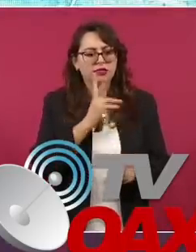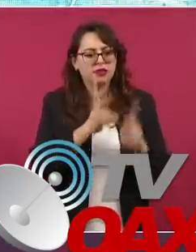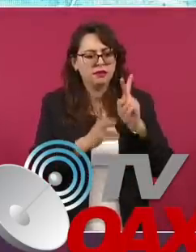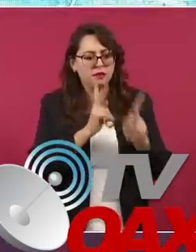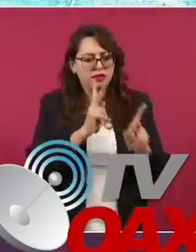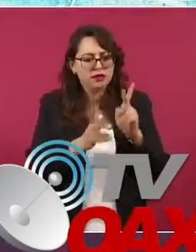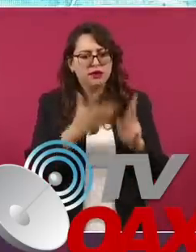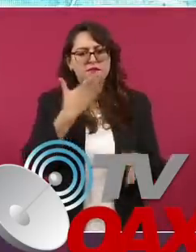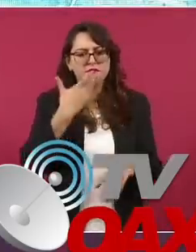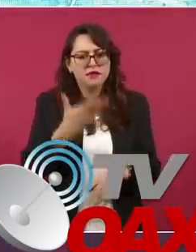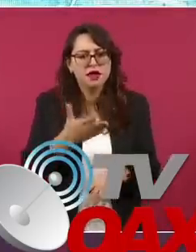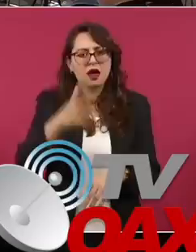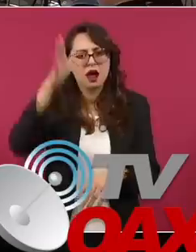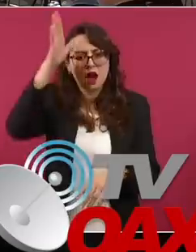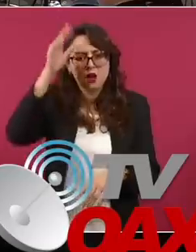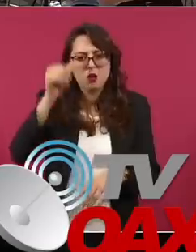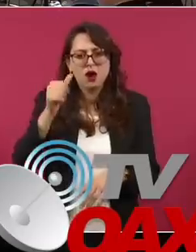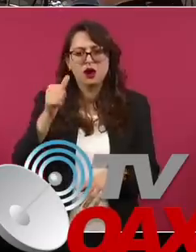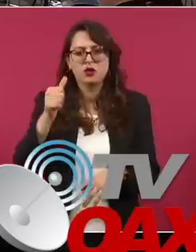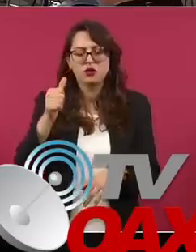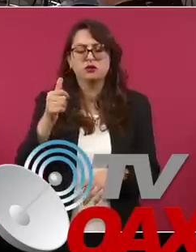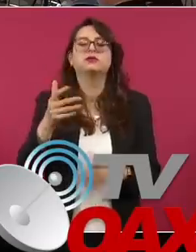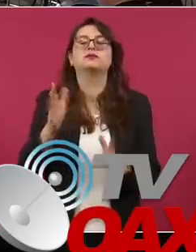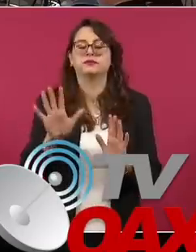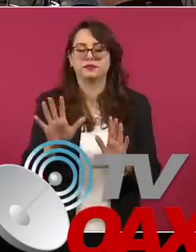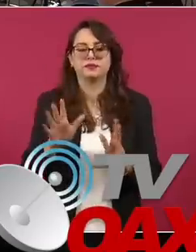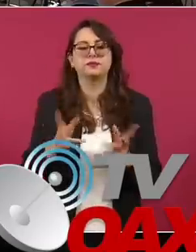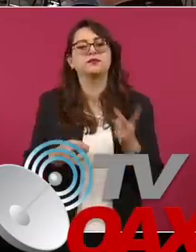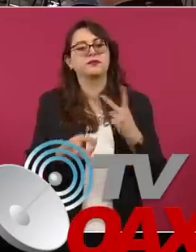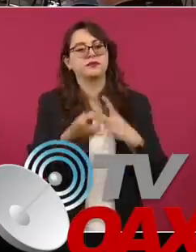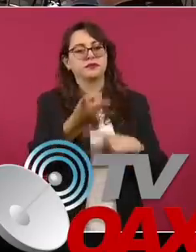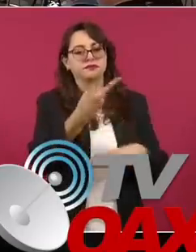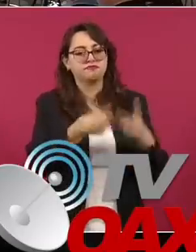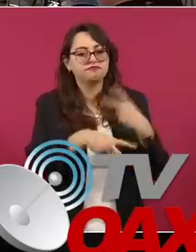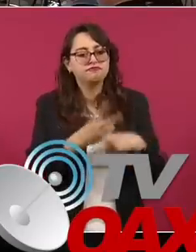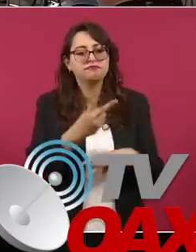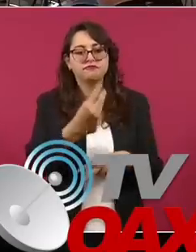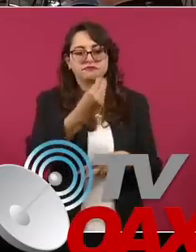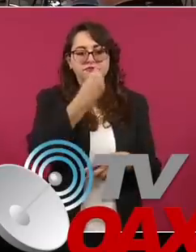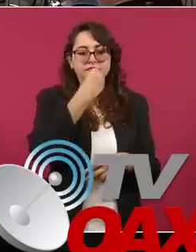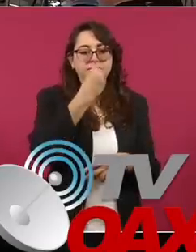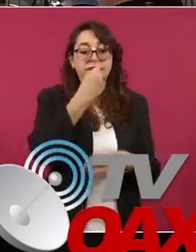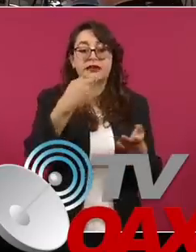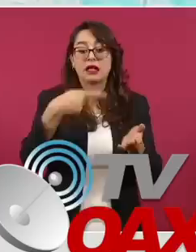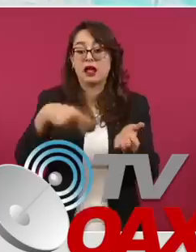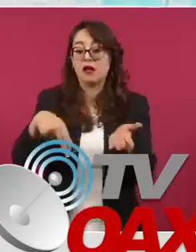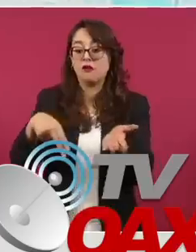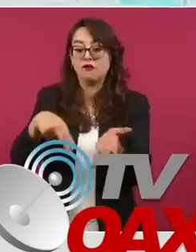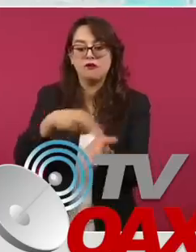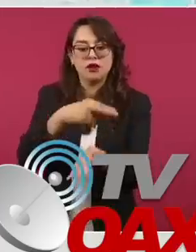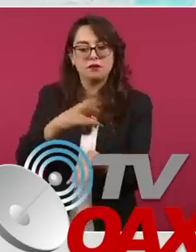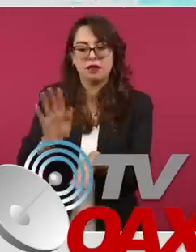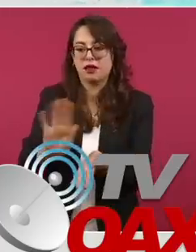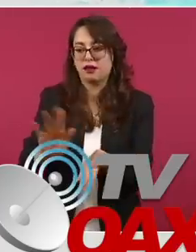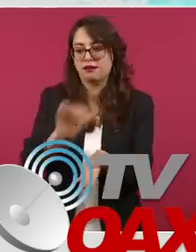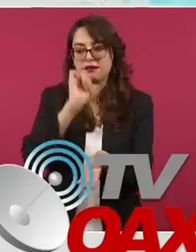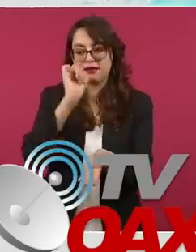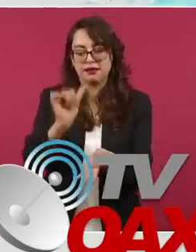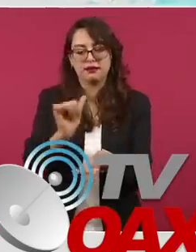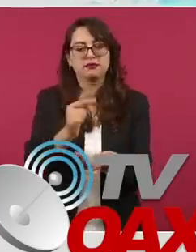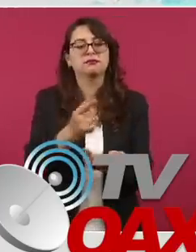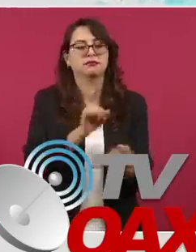si se llega a un acuerdo. Y ese día se detuvo y hablé con él.